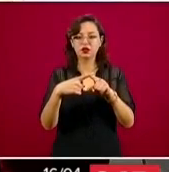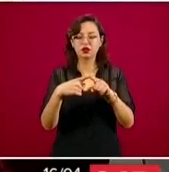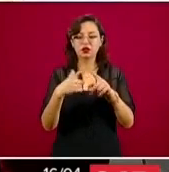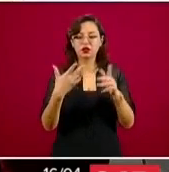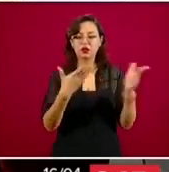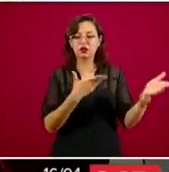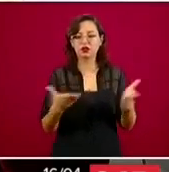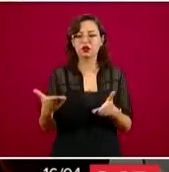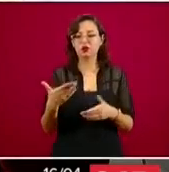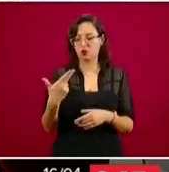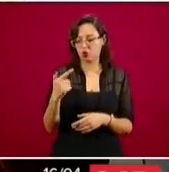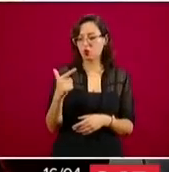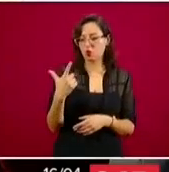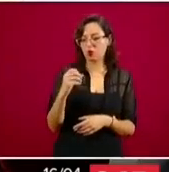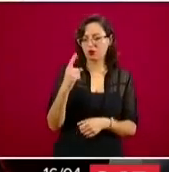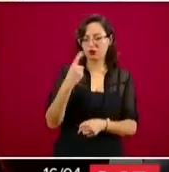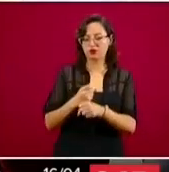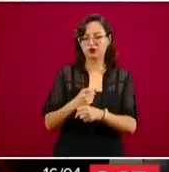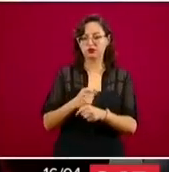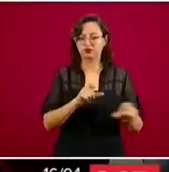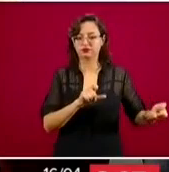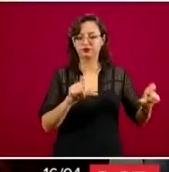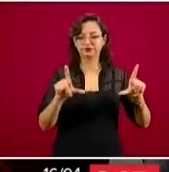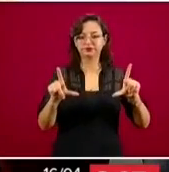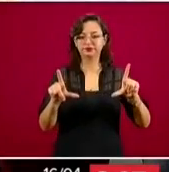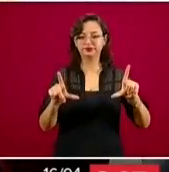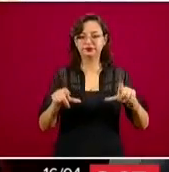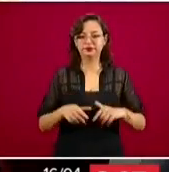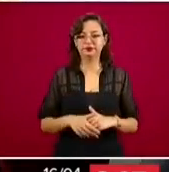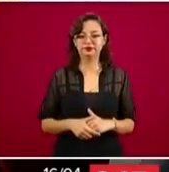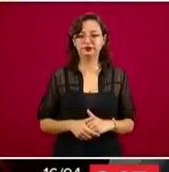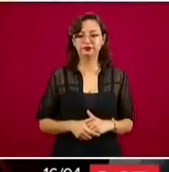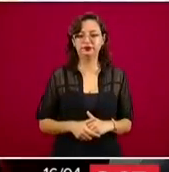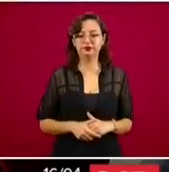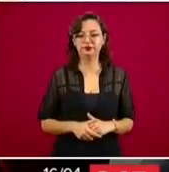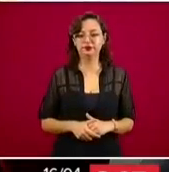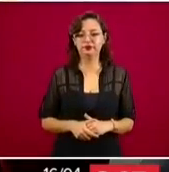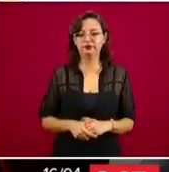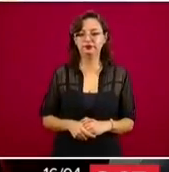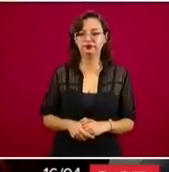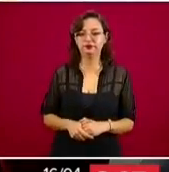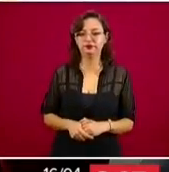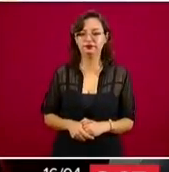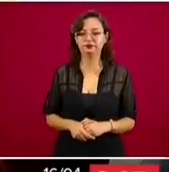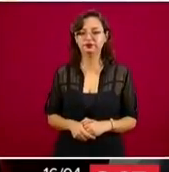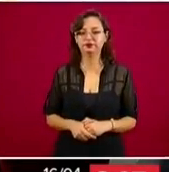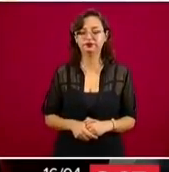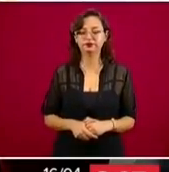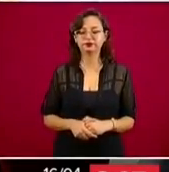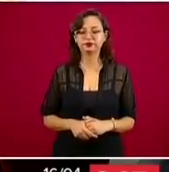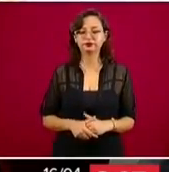la lámina nada más para. Gracias. La lámina de los agradecimientos.